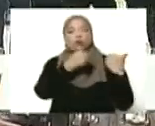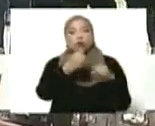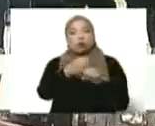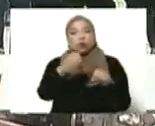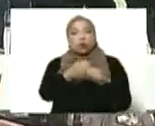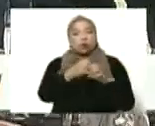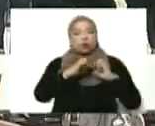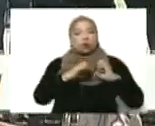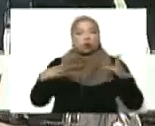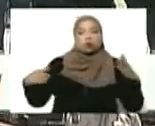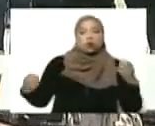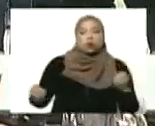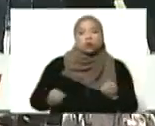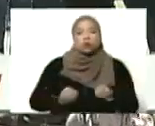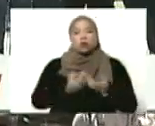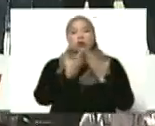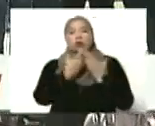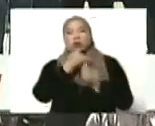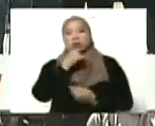corazón, del alma. Este estandarte